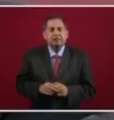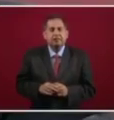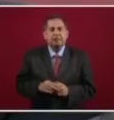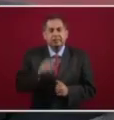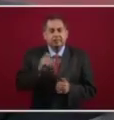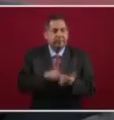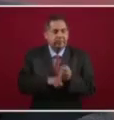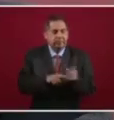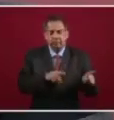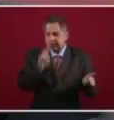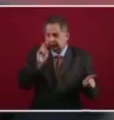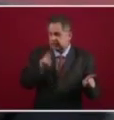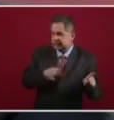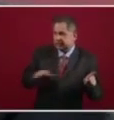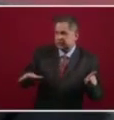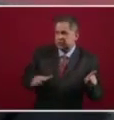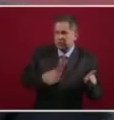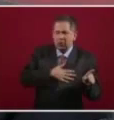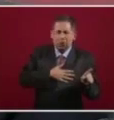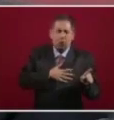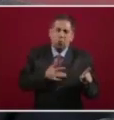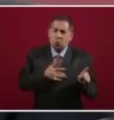el dolor que causa